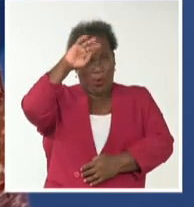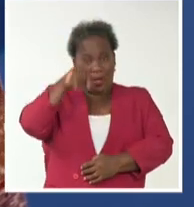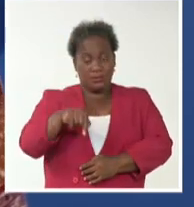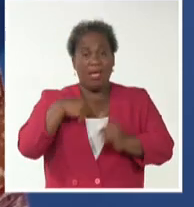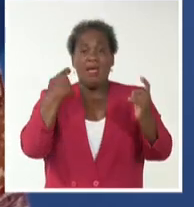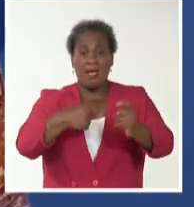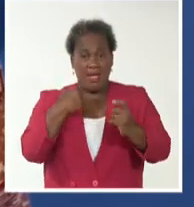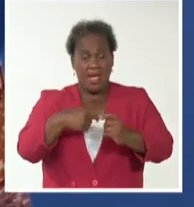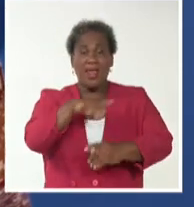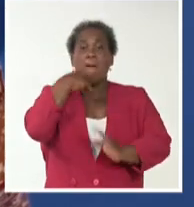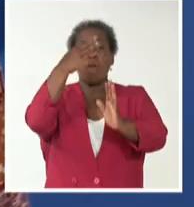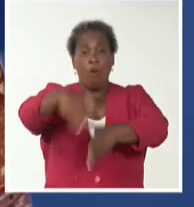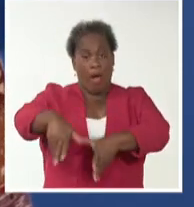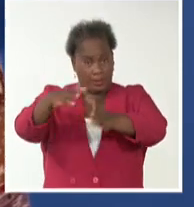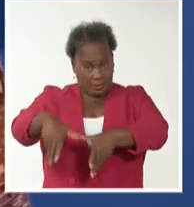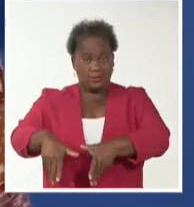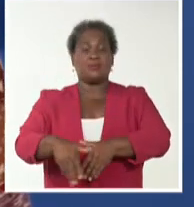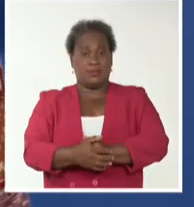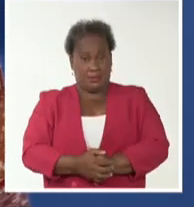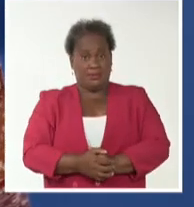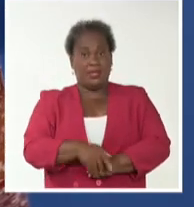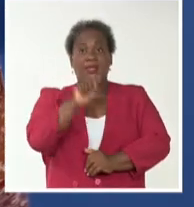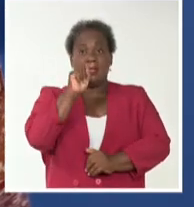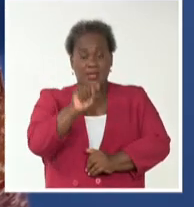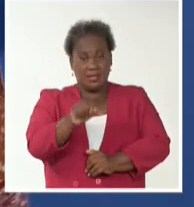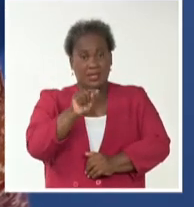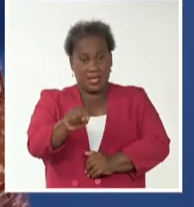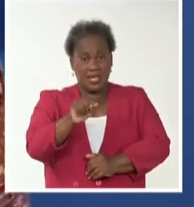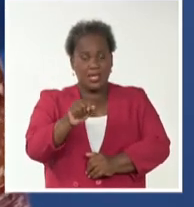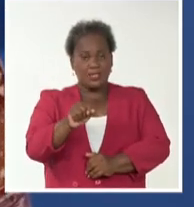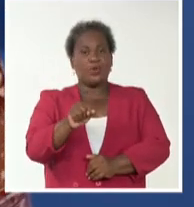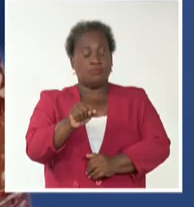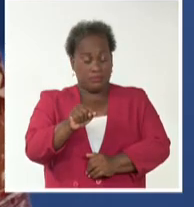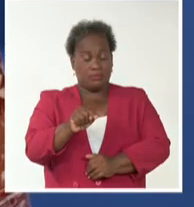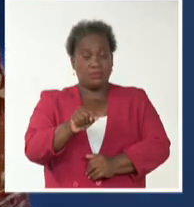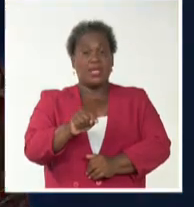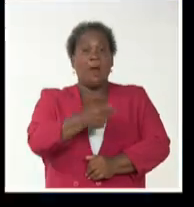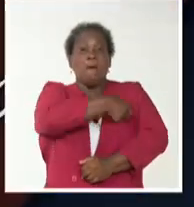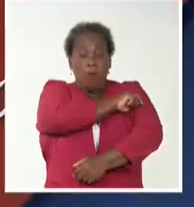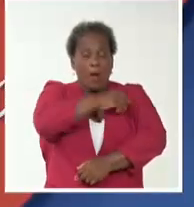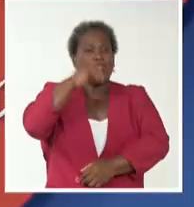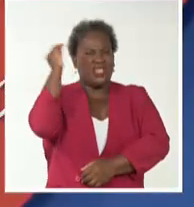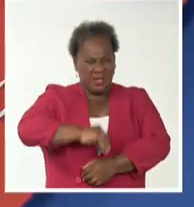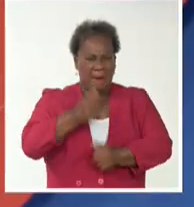guerra, es muerte, y eso es algo que tiene que distinguir muy bien el pueblo cubano.